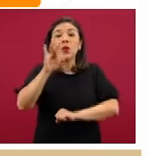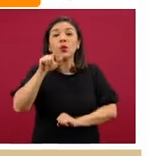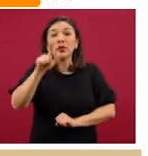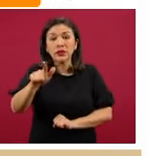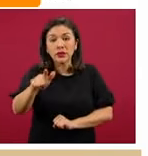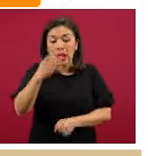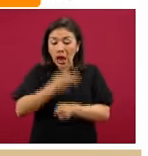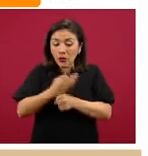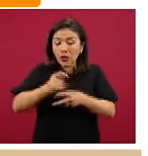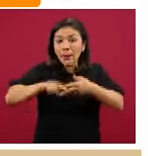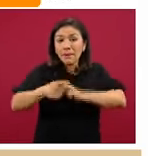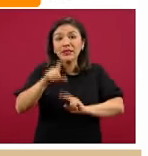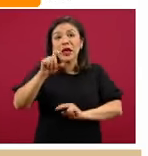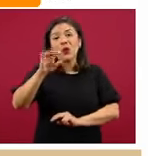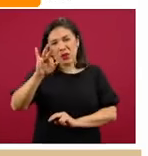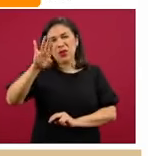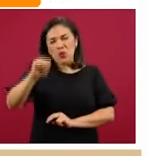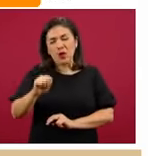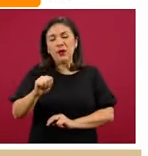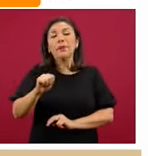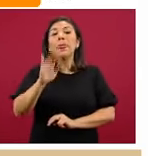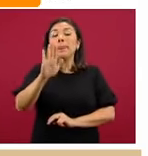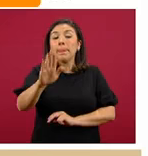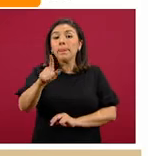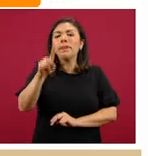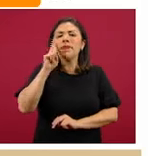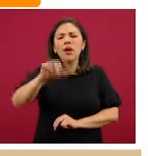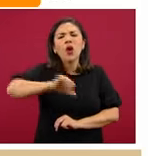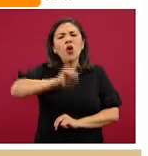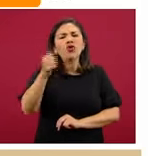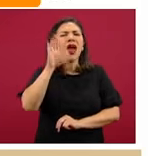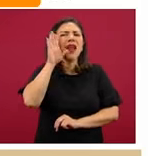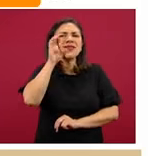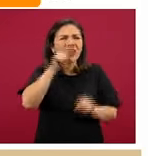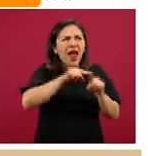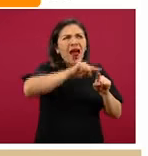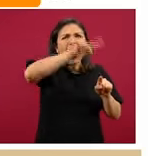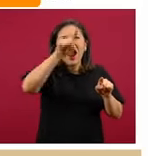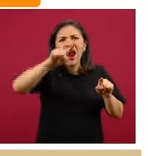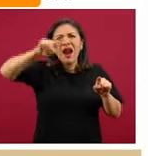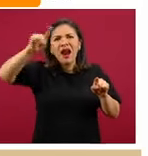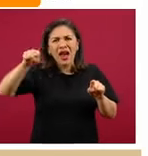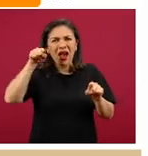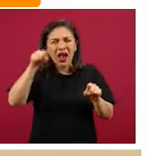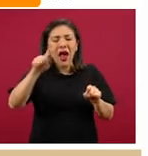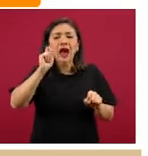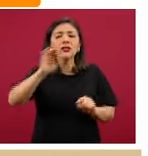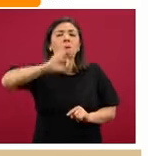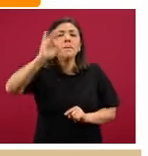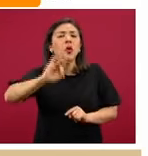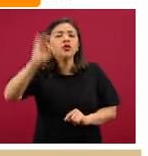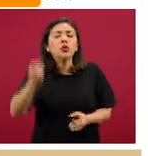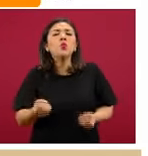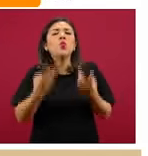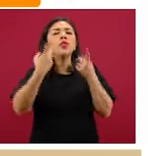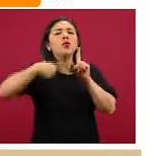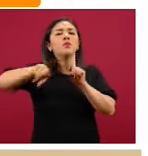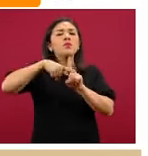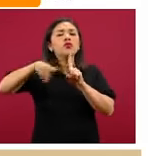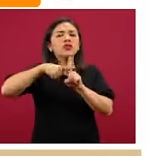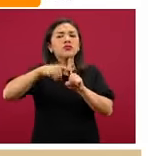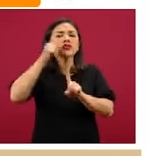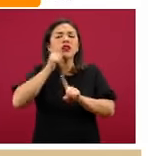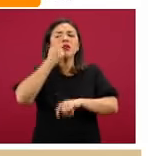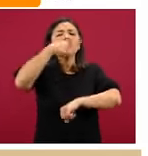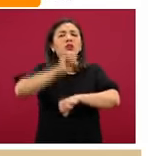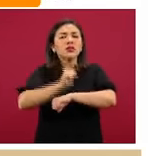estamos empezando la 49, y por un lado tenemos una línea naranja que refleja el porcentaje de positividad de cada semana,